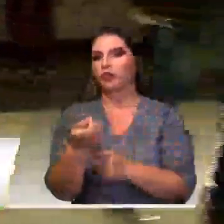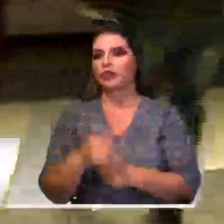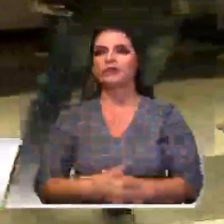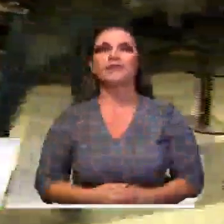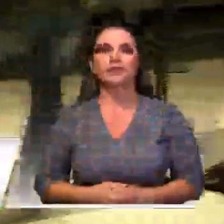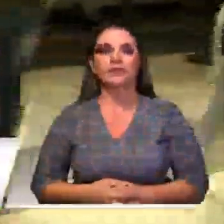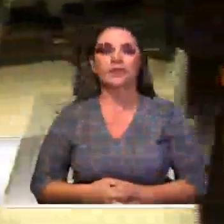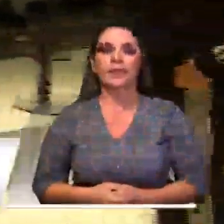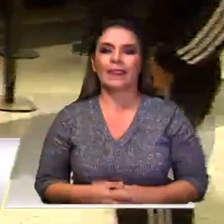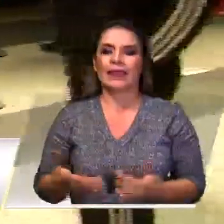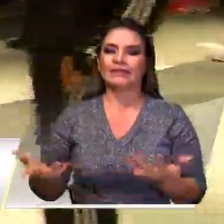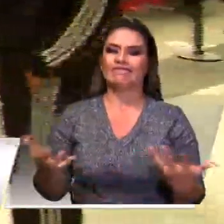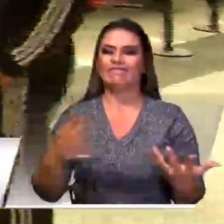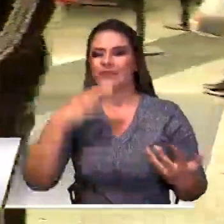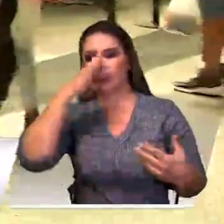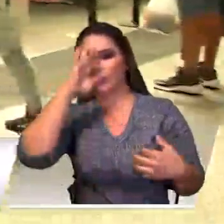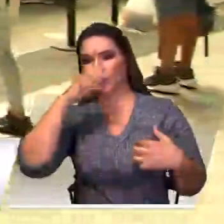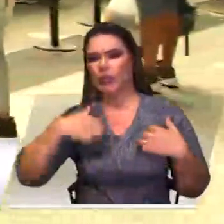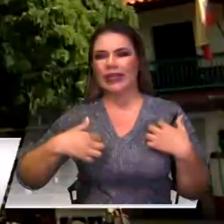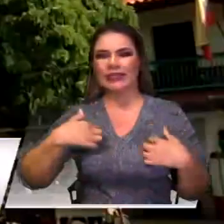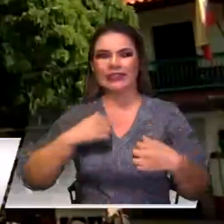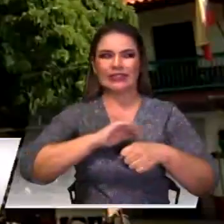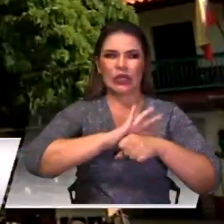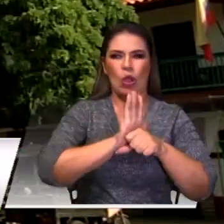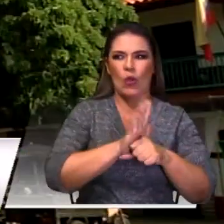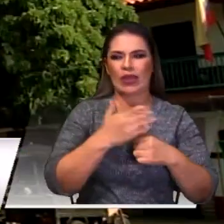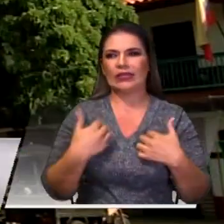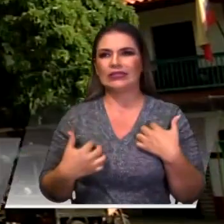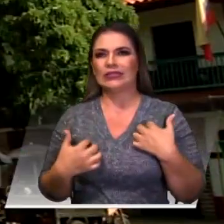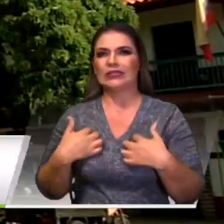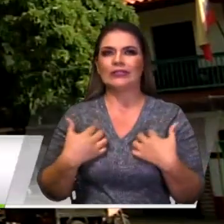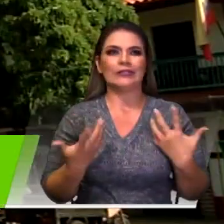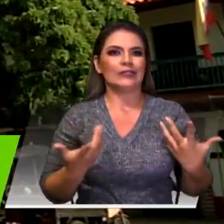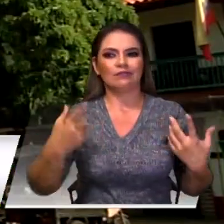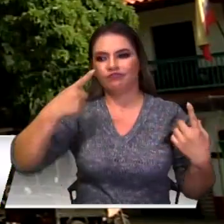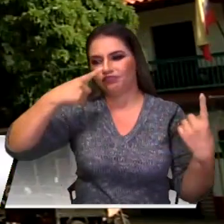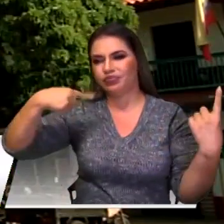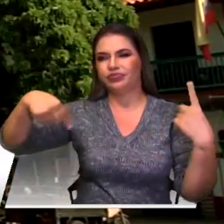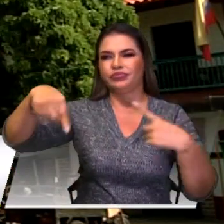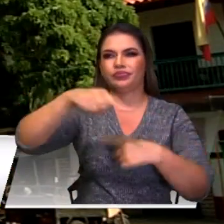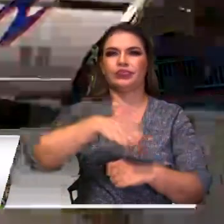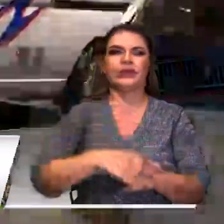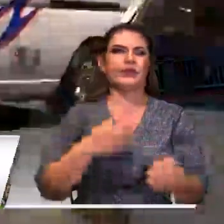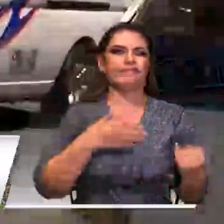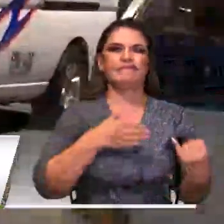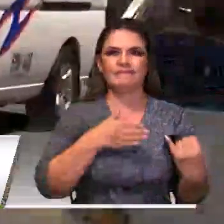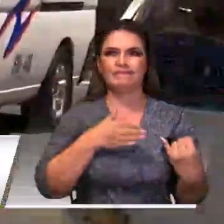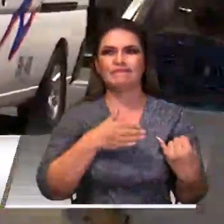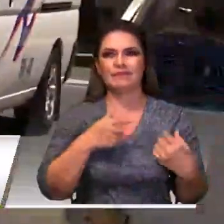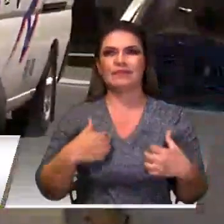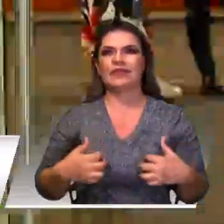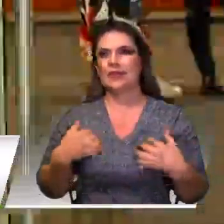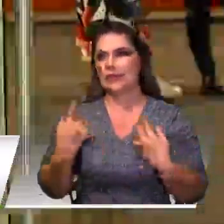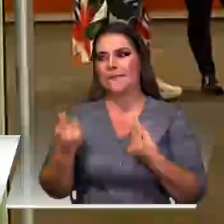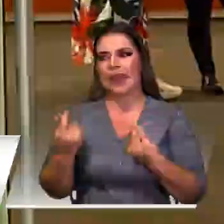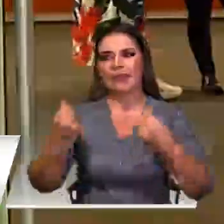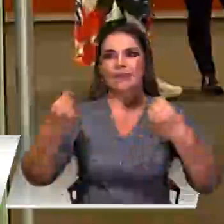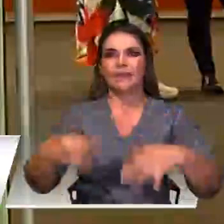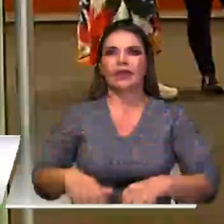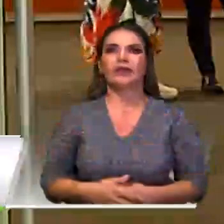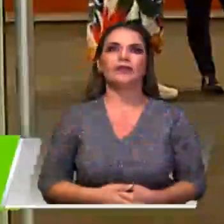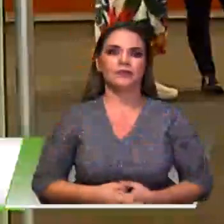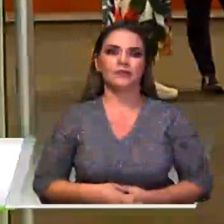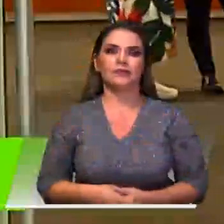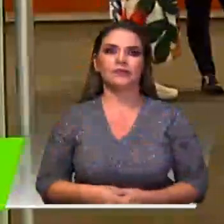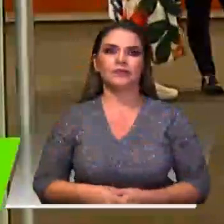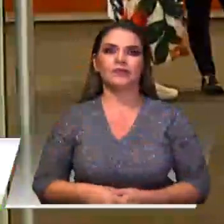por el COVID-19 sigue generando afectaciones al sector turístico. Al parecer, muchos evitan viajar por temor a perder su dinero. Si bien es cierto